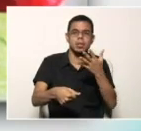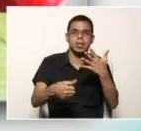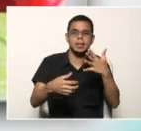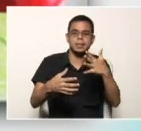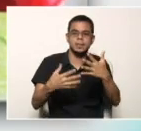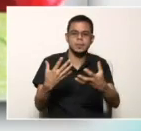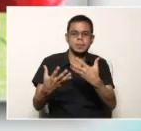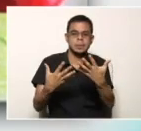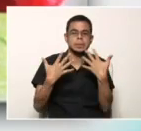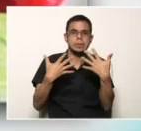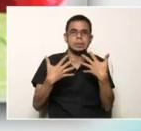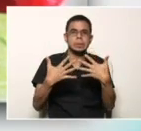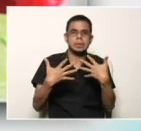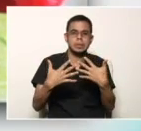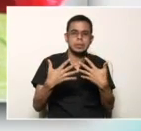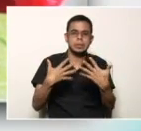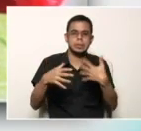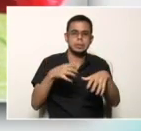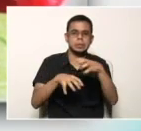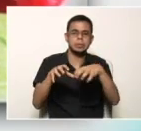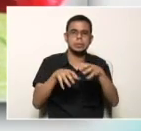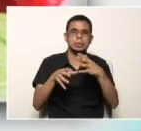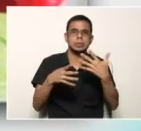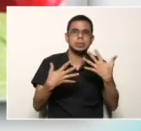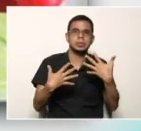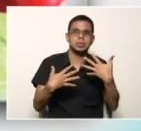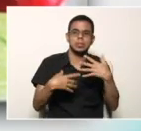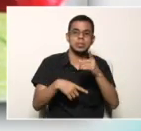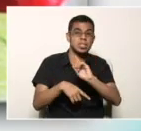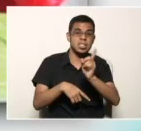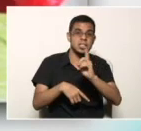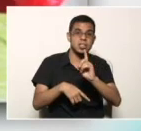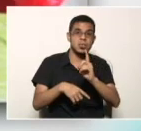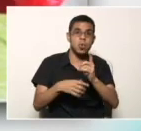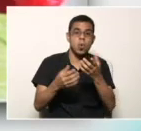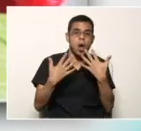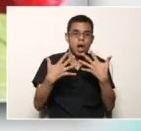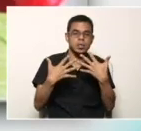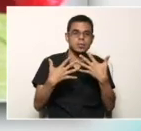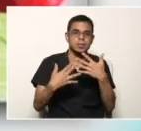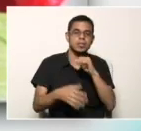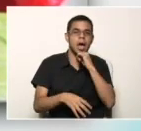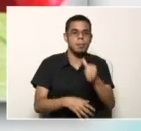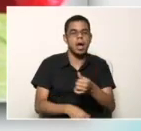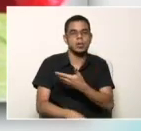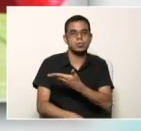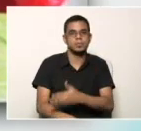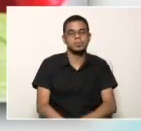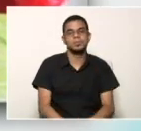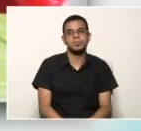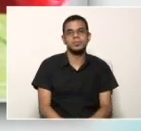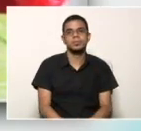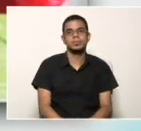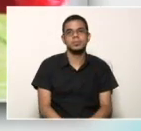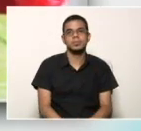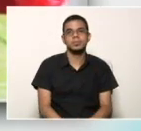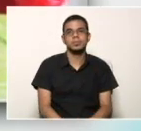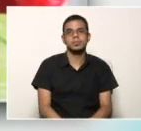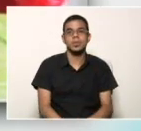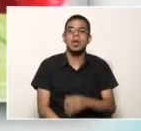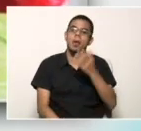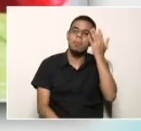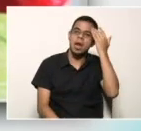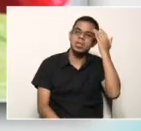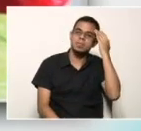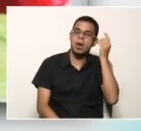calienta, es porque el procesador está dañado. ¿Bien? Esa es la manera de comprobar si el procesador está en buen estado o